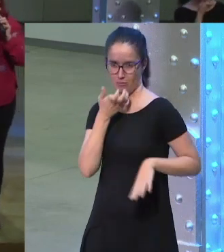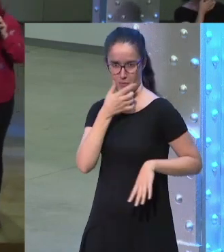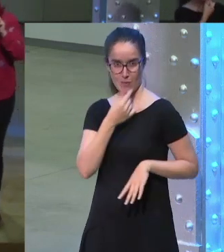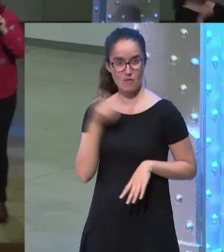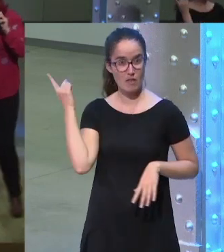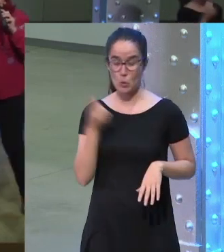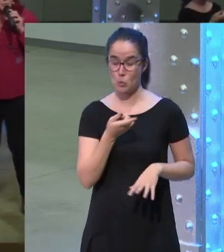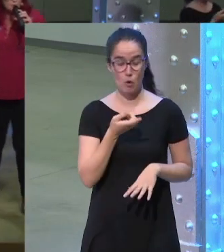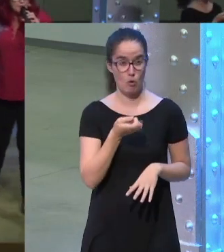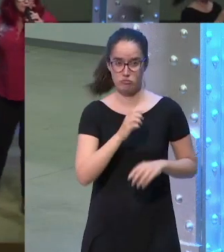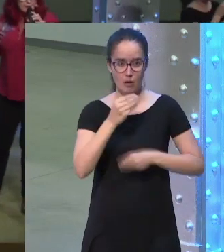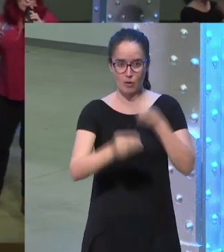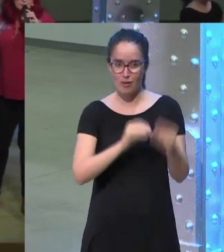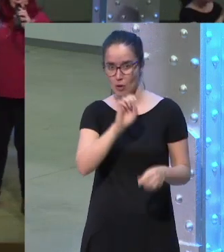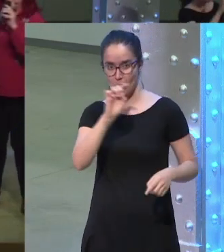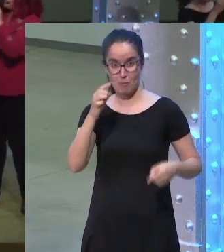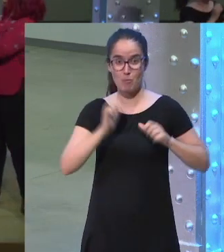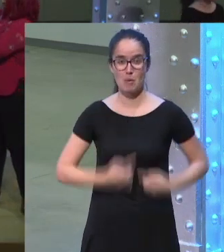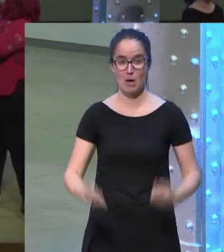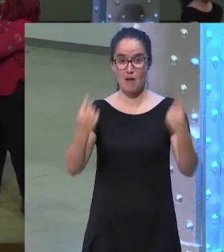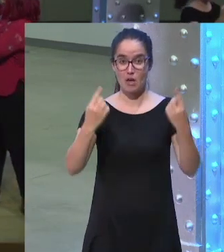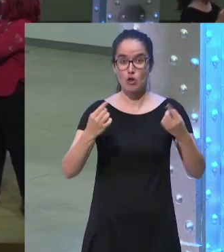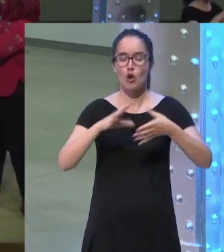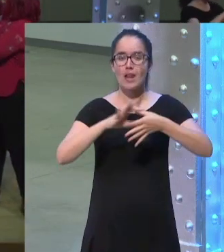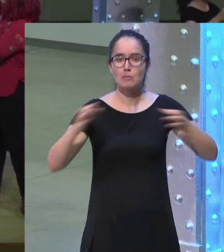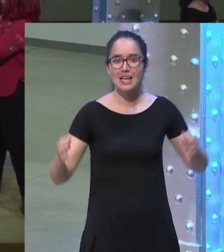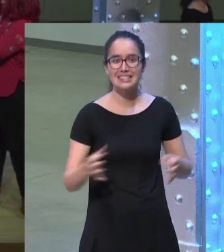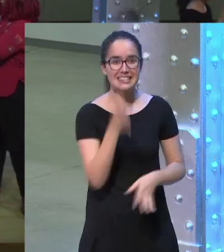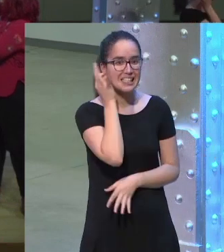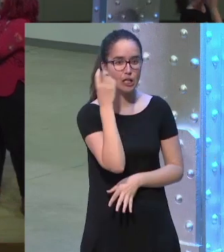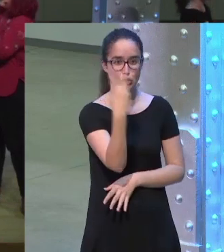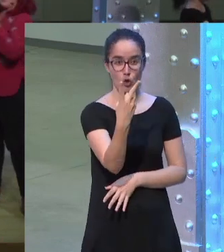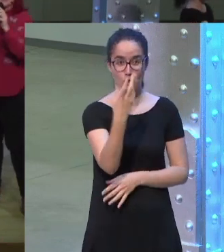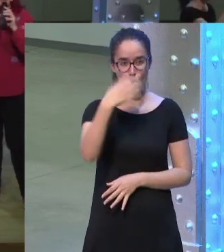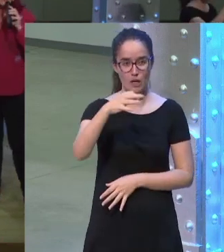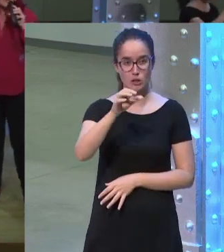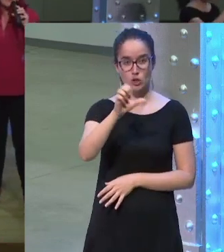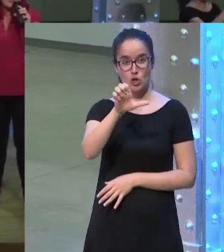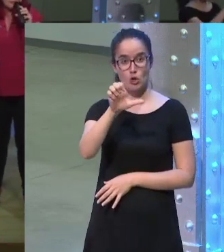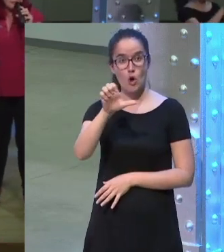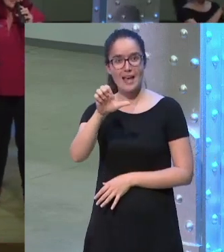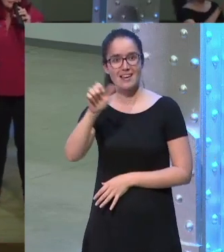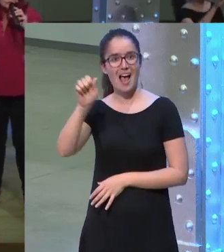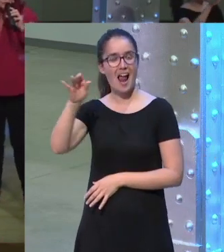de los primeros que se hicieron con paradoja de la amistad, solo hay 2 chicas, Sue y Alice, que tienen más amigos que la media. El resto,